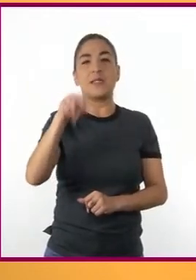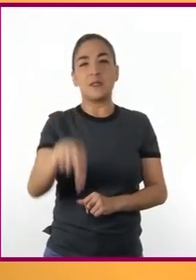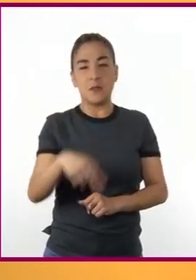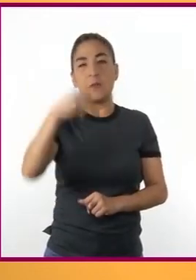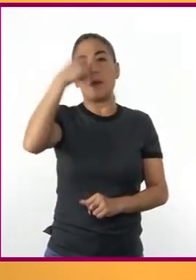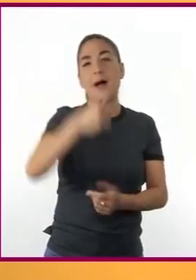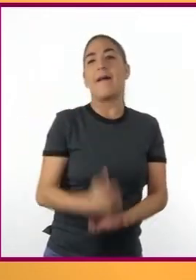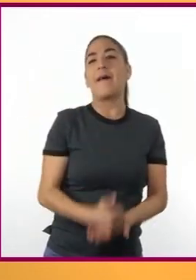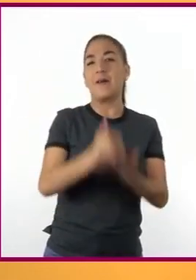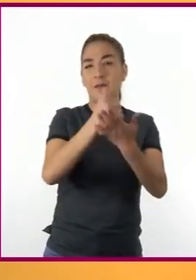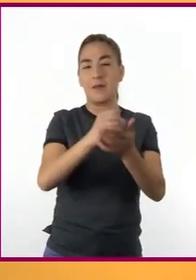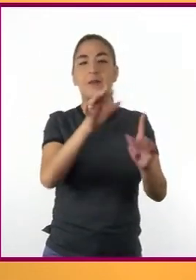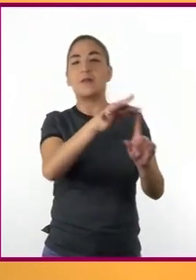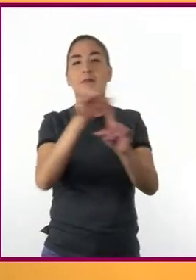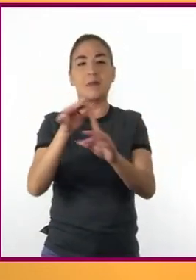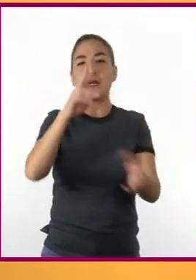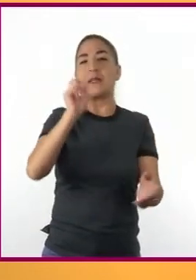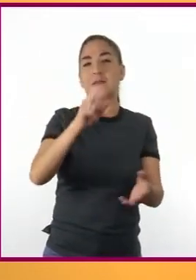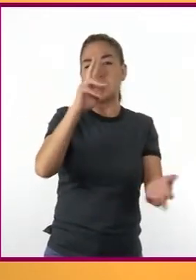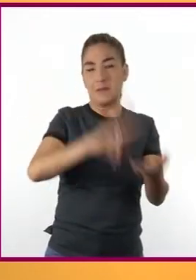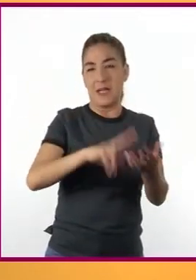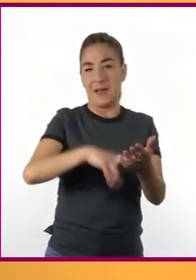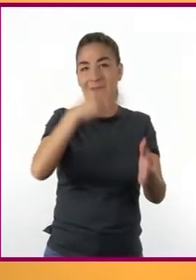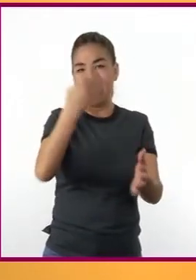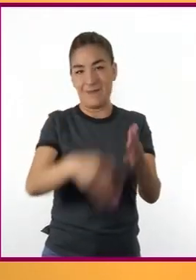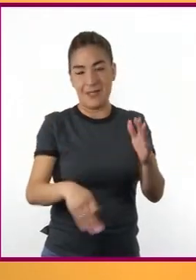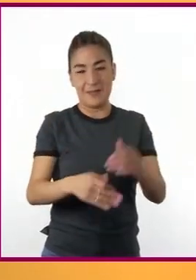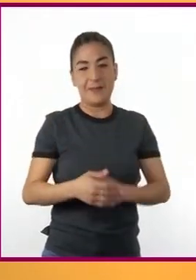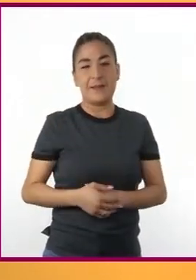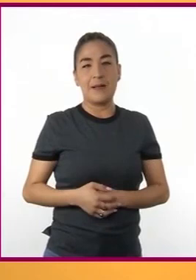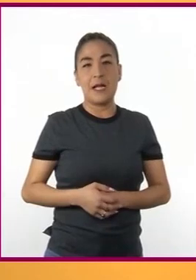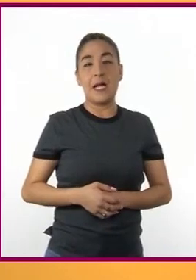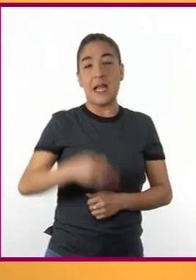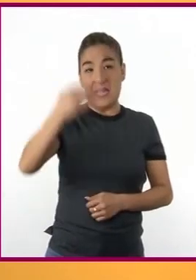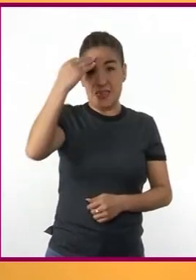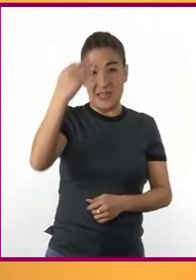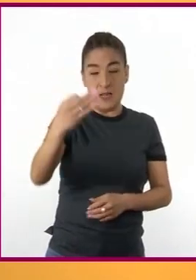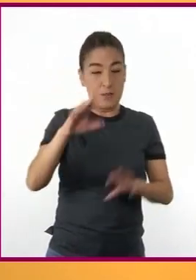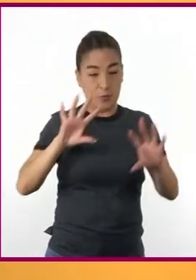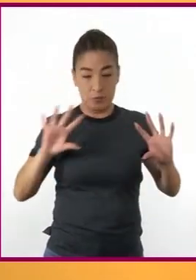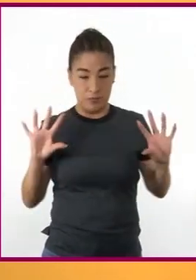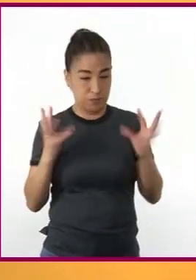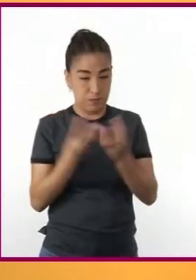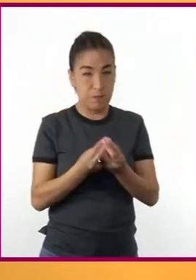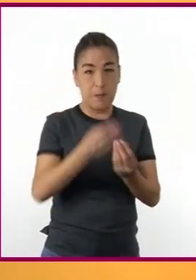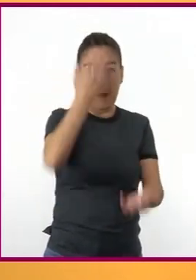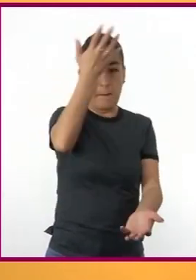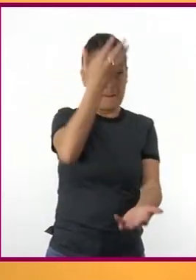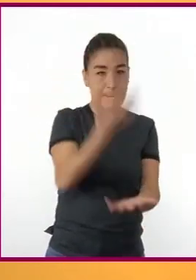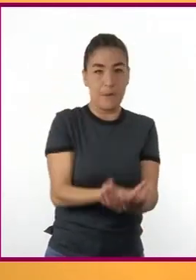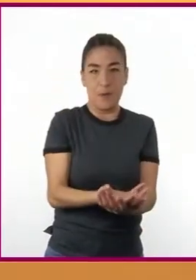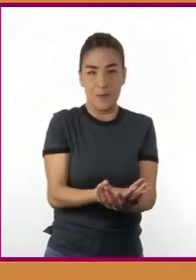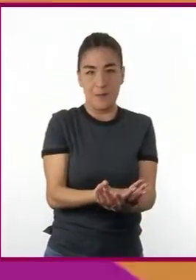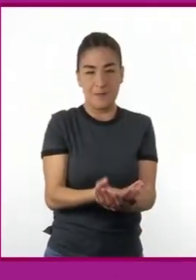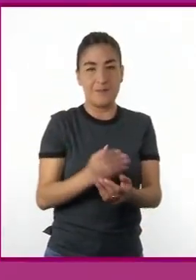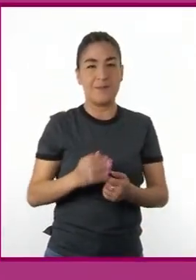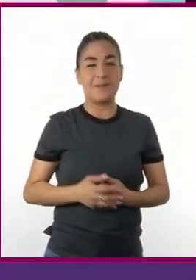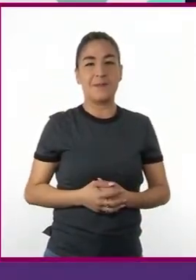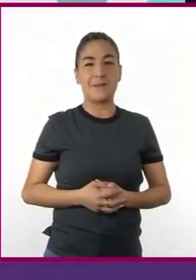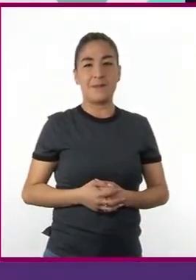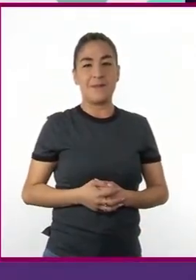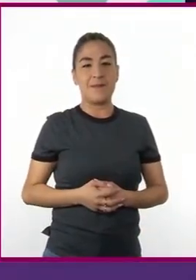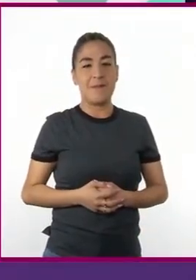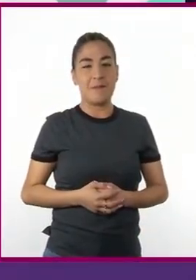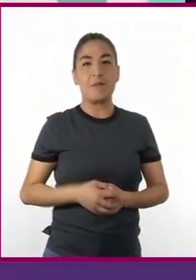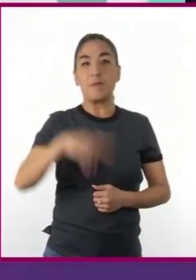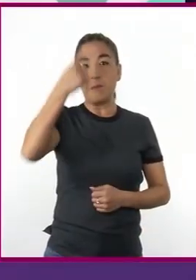ayudaría a encontrar los valores faltantes. Y el tiempo total del objeto tarda en caer al suelo. Para